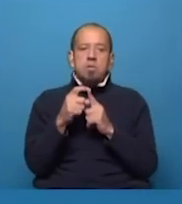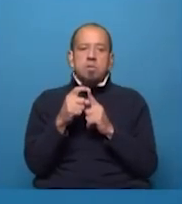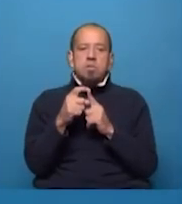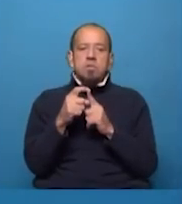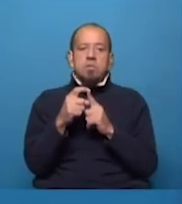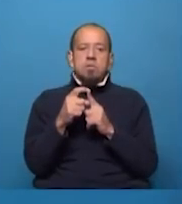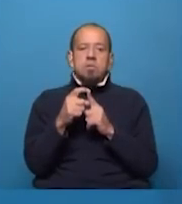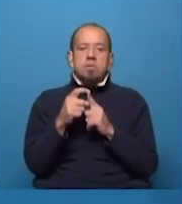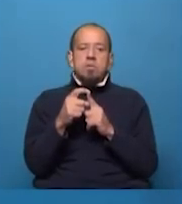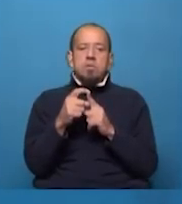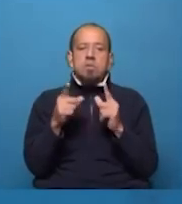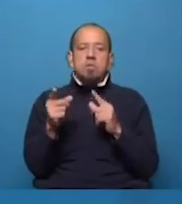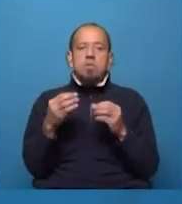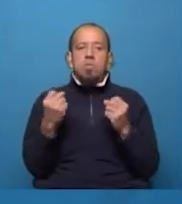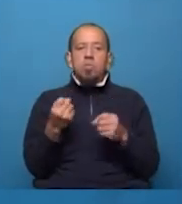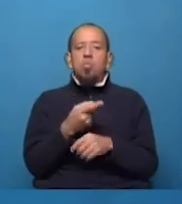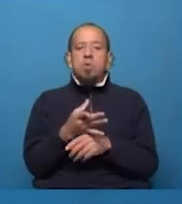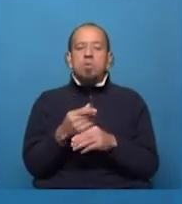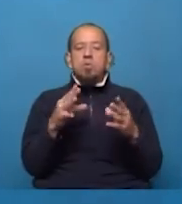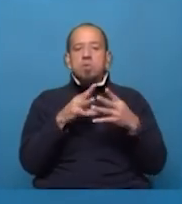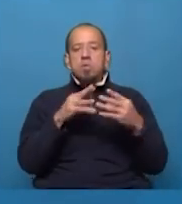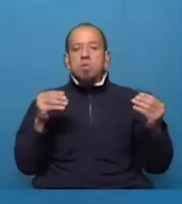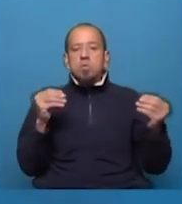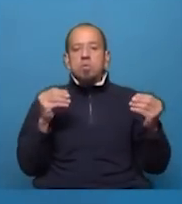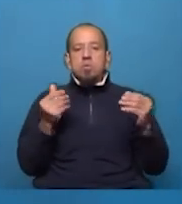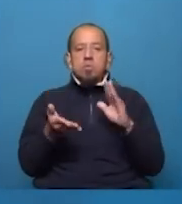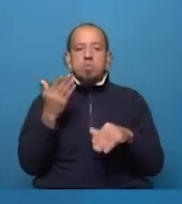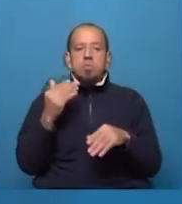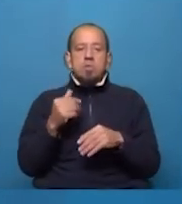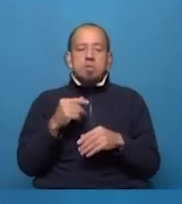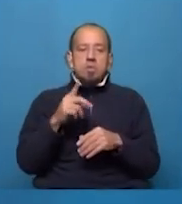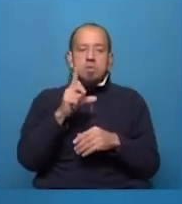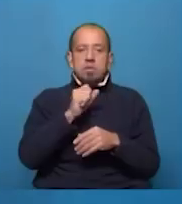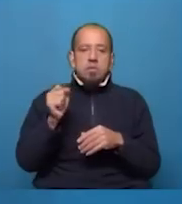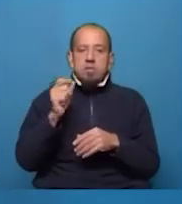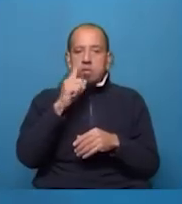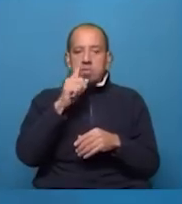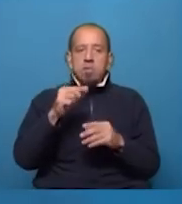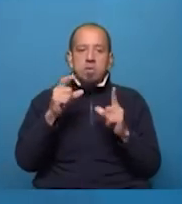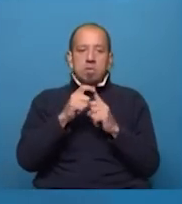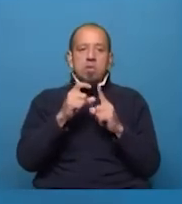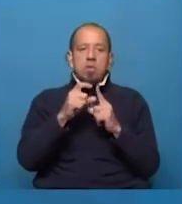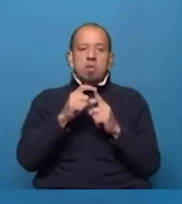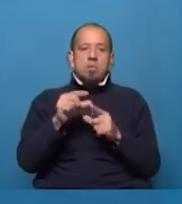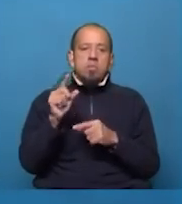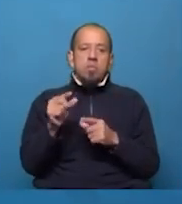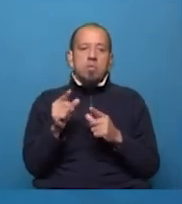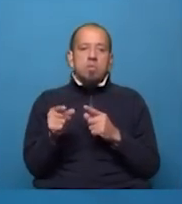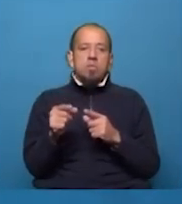entonces Cuántos autos en Uruguay se venden por más de 100 mil dólares pocos